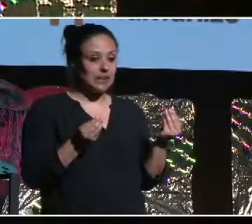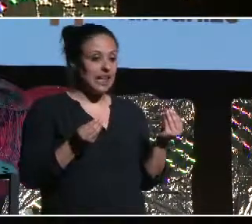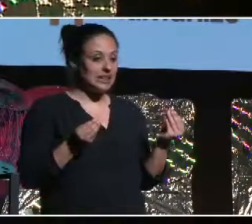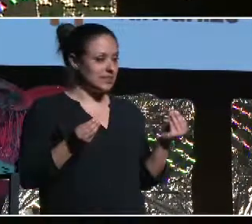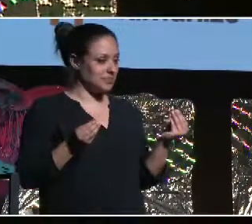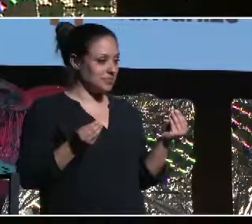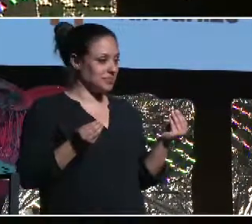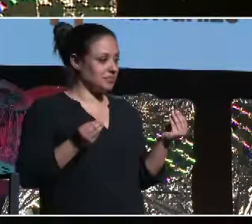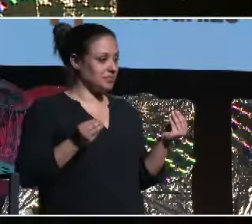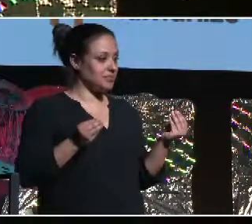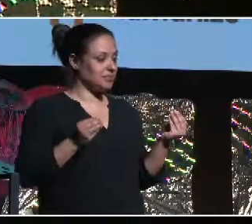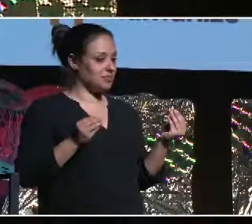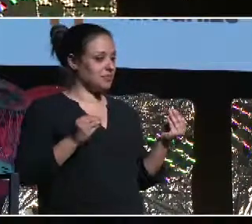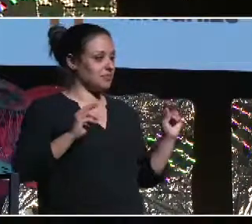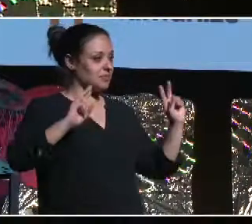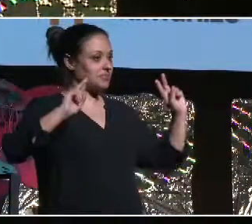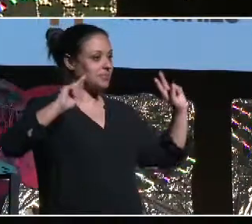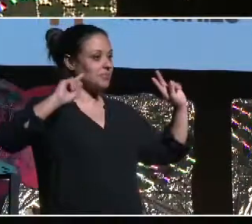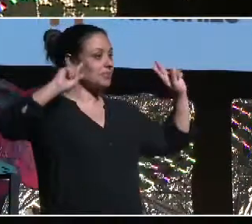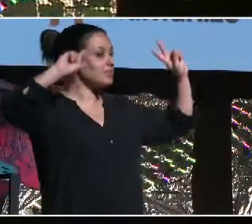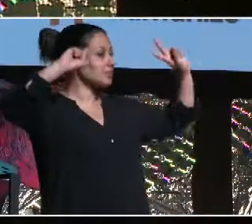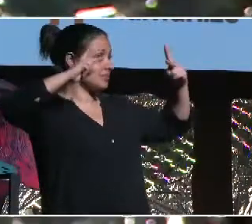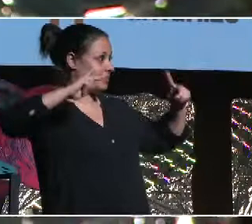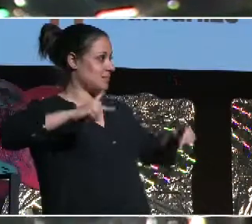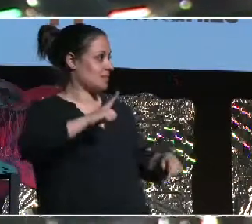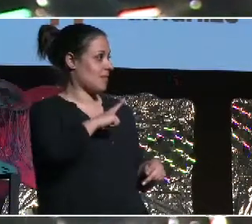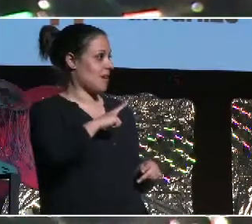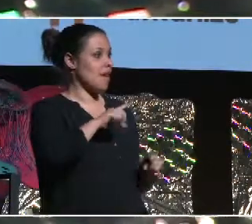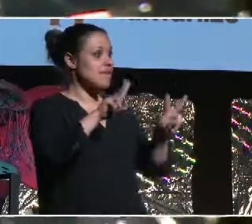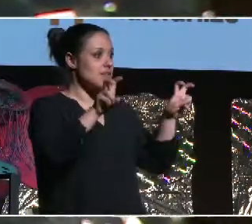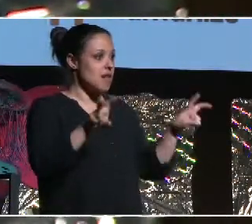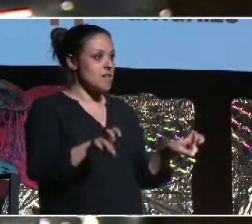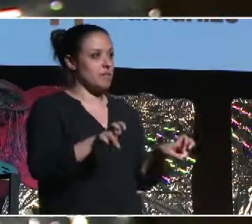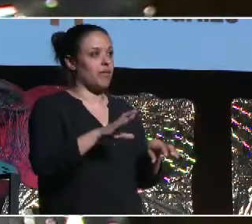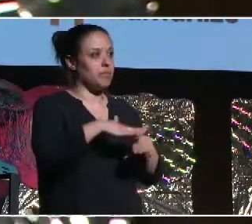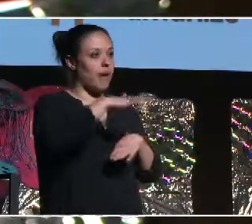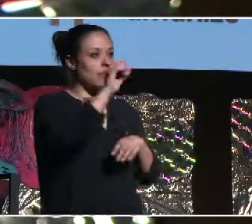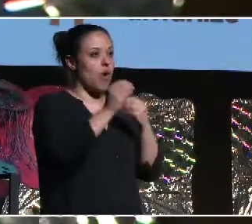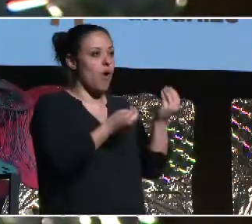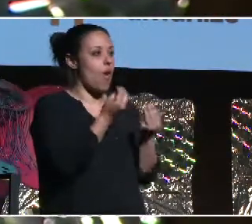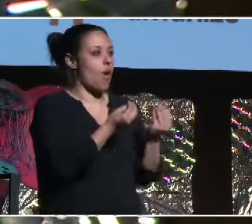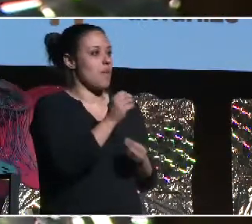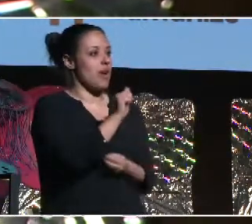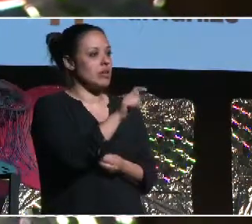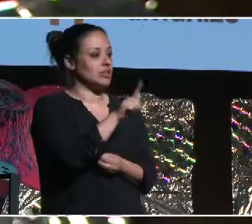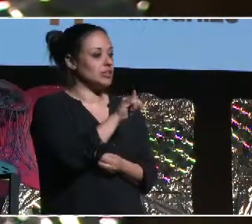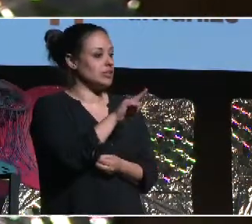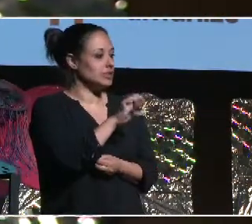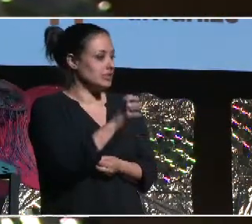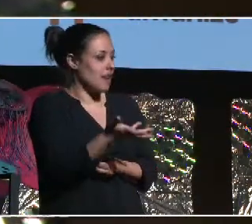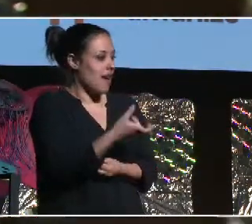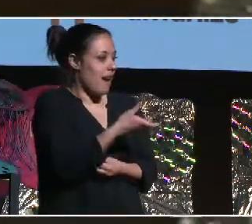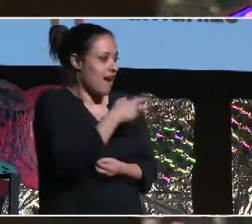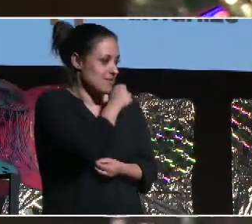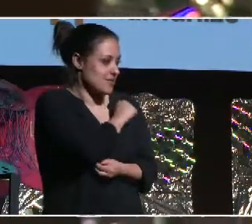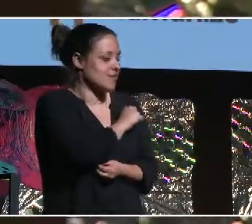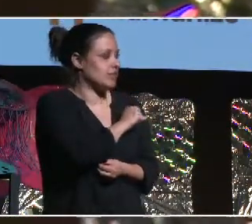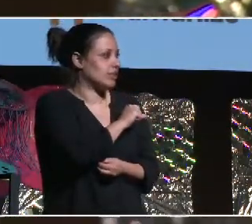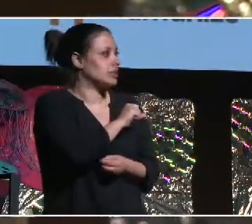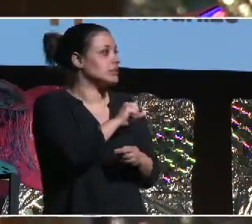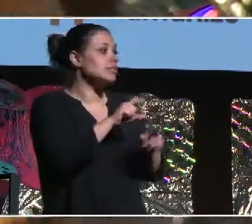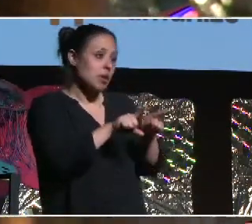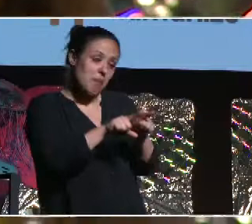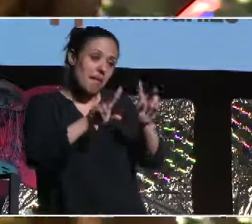trabajo con temas de datos, pero también sigo trabajando con tecnología y con temas más como agilidad y temas más soft. Entonces, yo